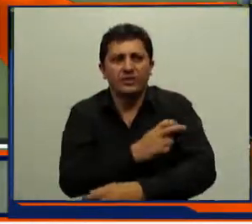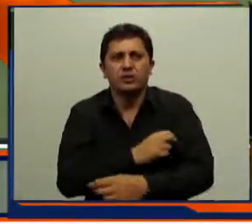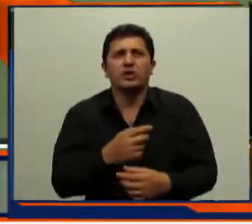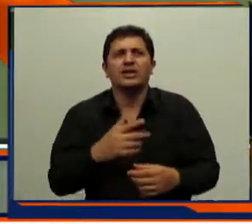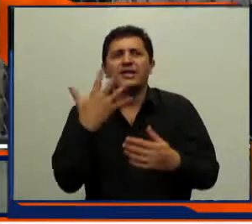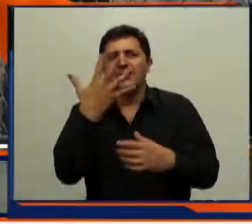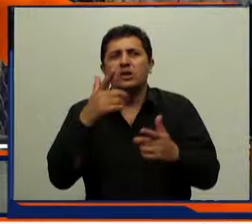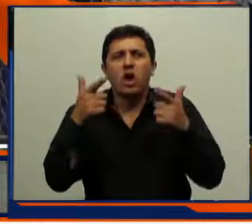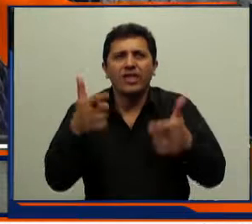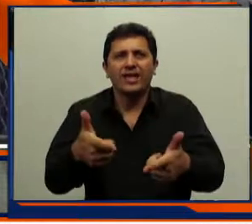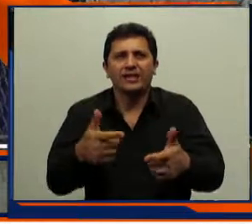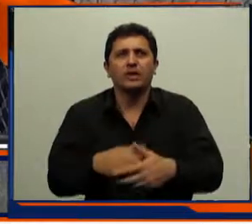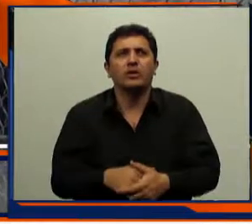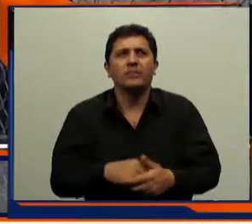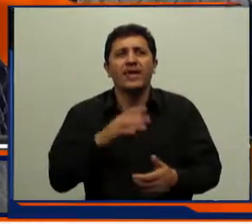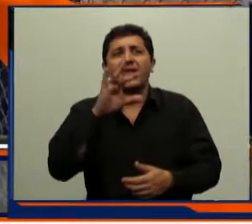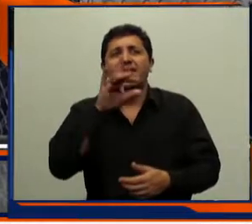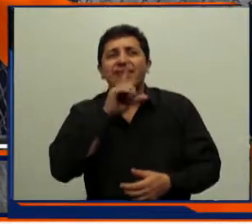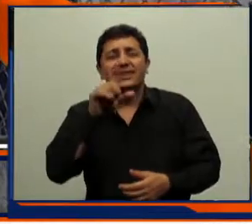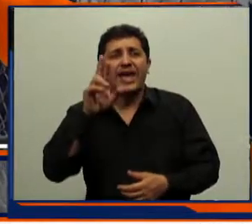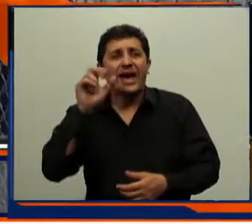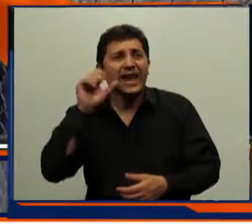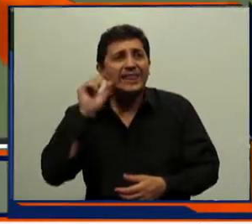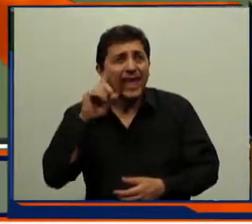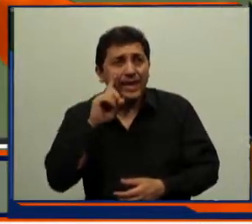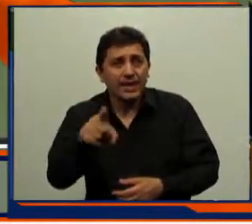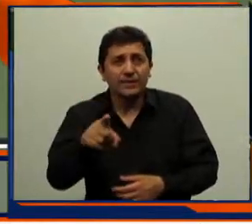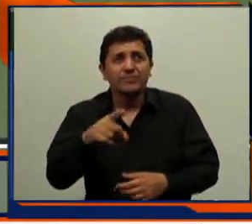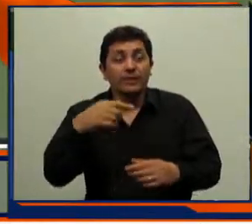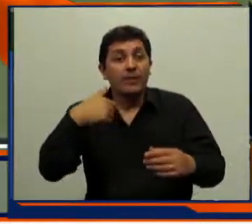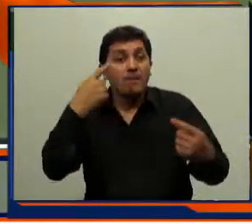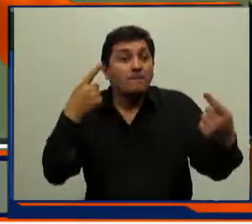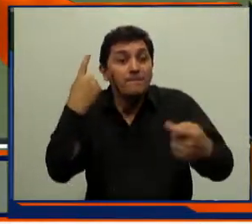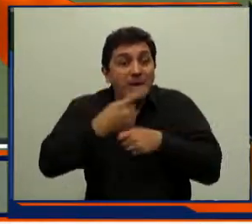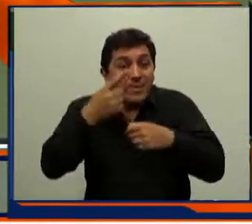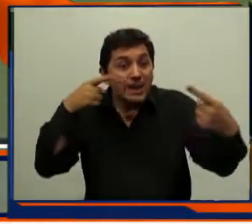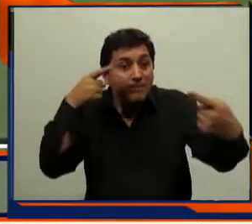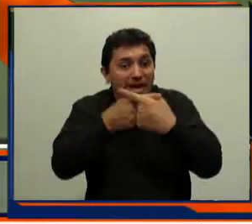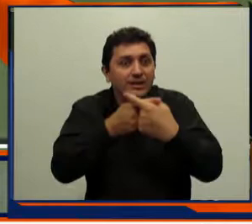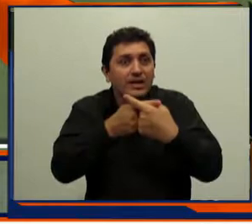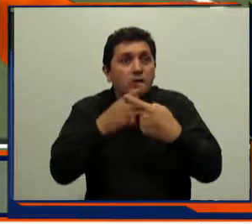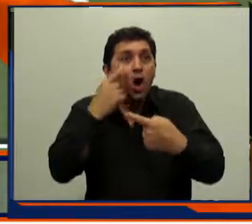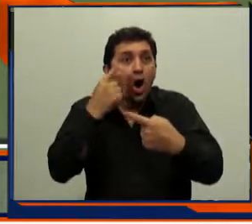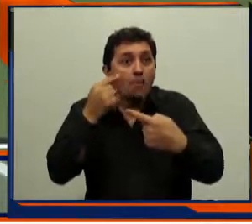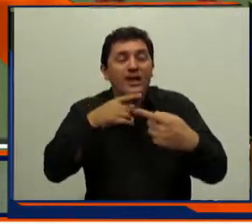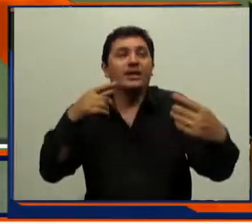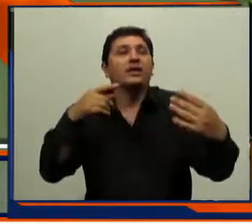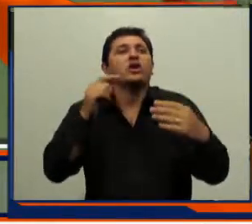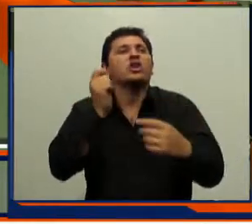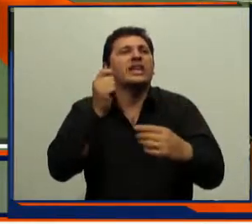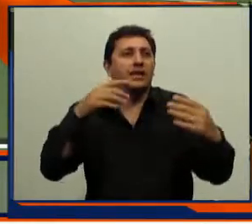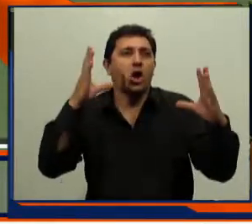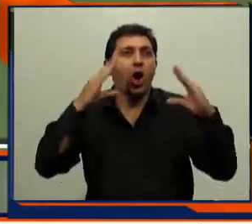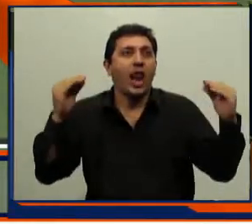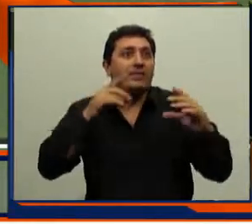cinco delanteros, un Chapa Arretegui que va a estar debutando nada más y nada menos que contra Holanda, el primer partido de los varones. Holanda, el local,